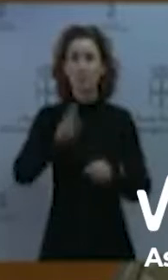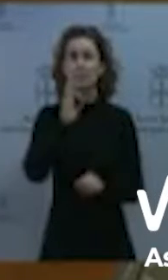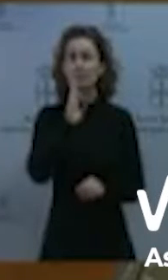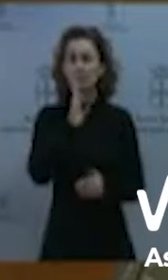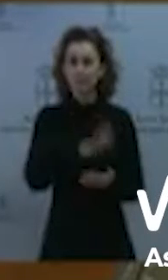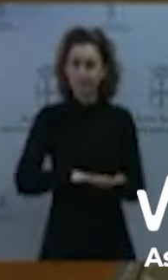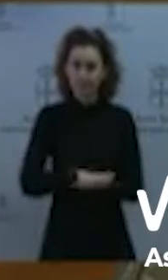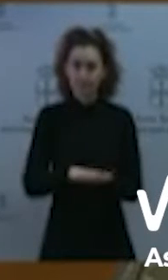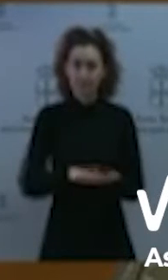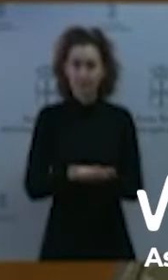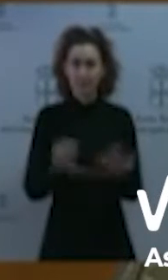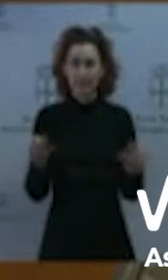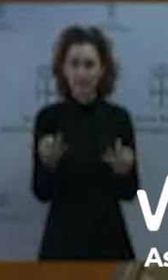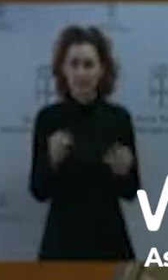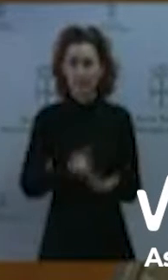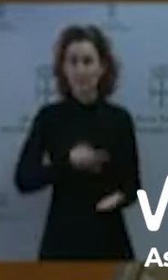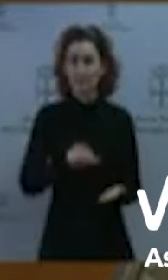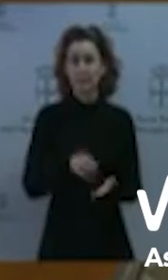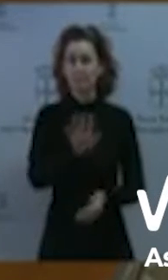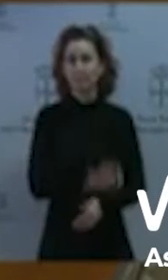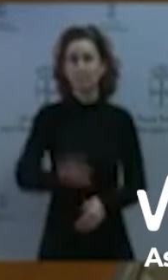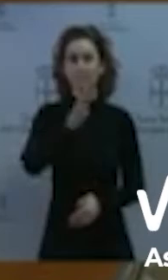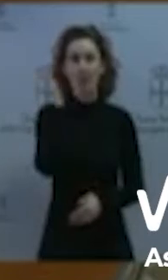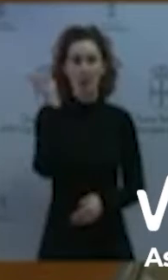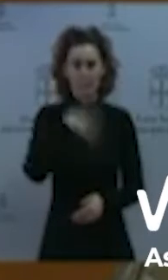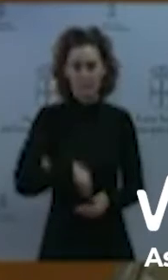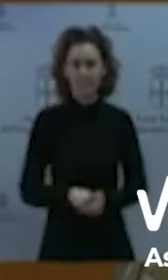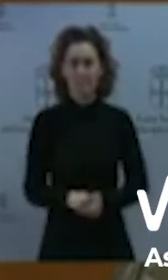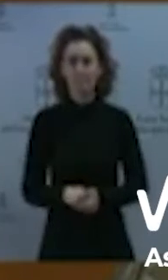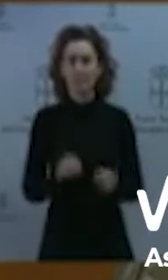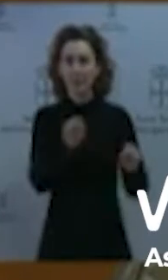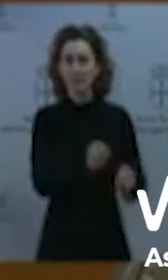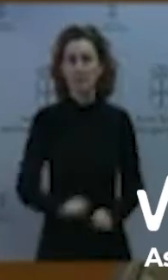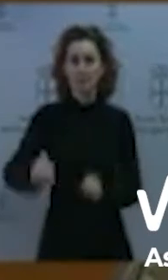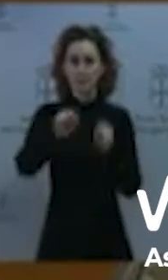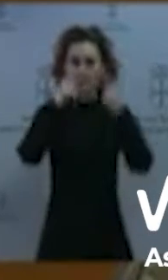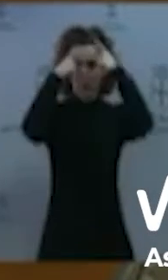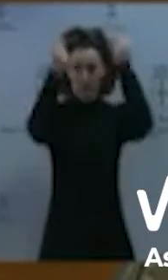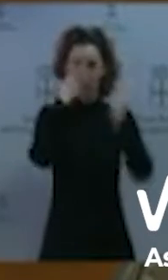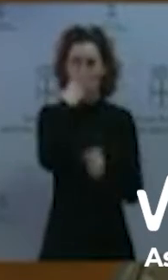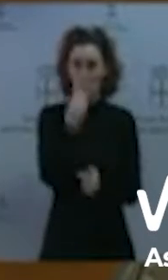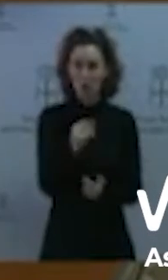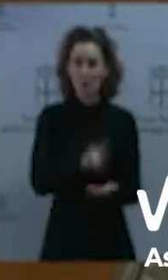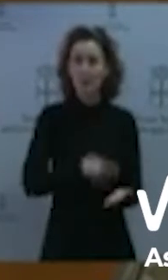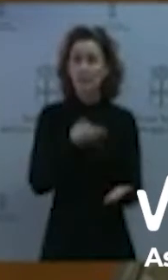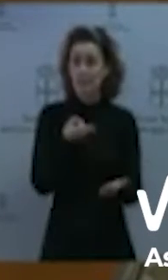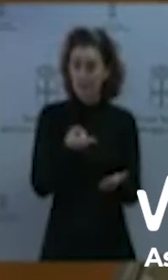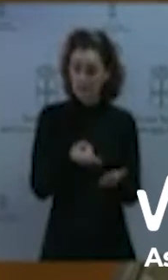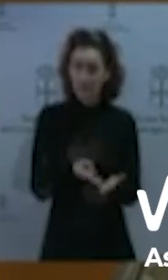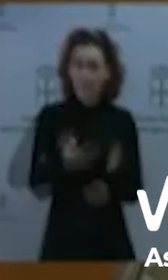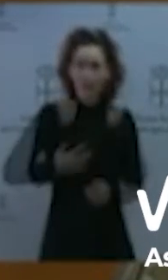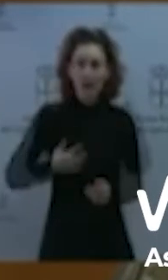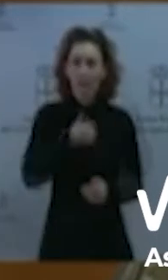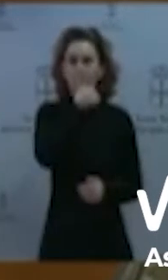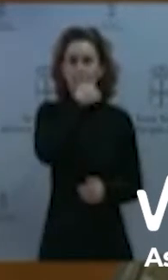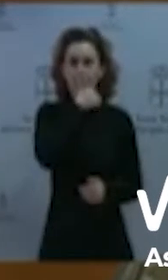No tenemos un plan nacional de protección del lobo, no tenemos un sistema que atienda a nuestro país como un solo